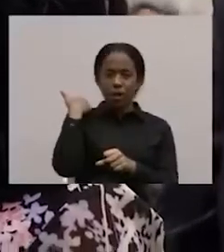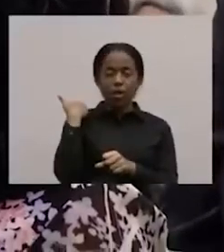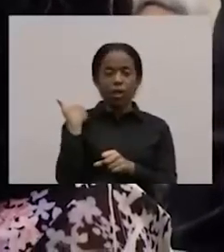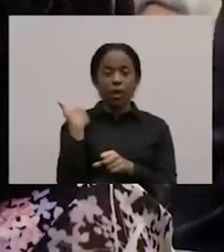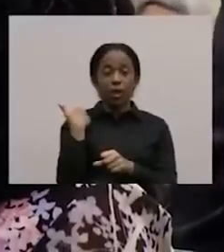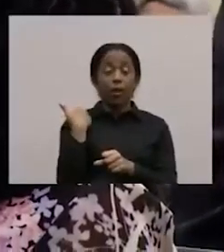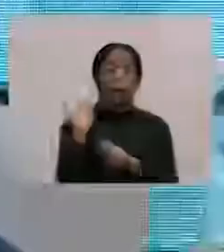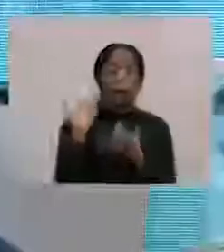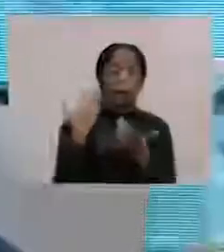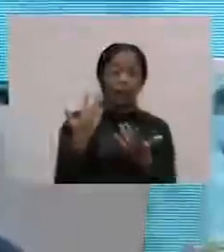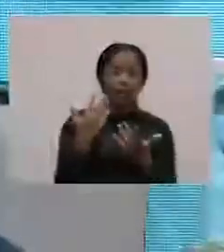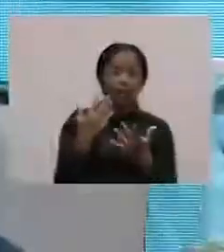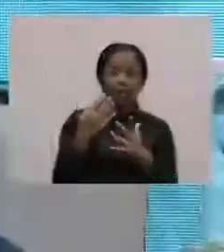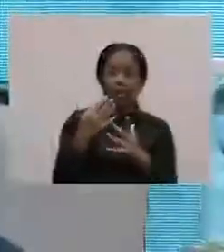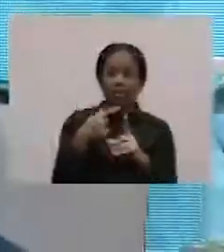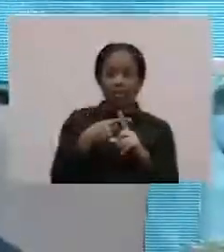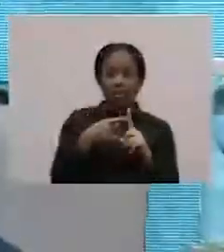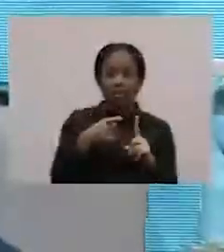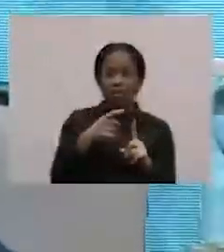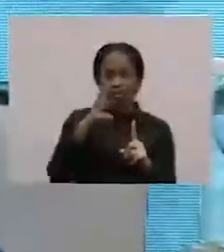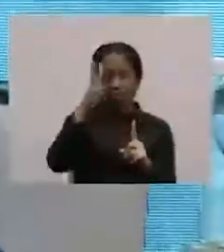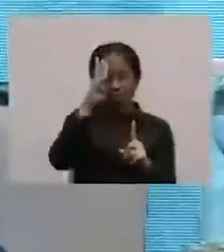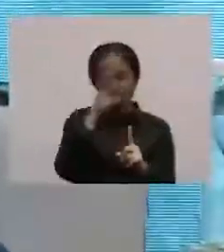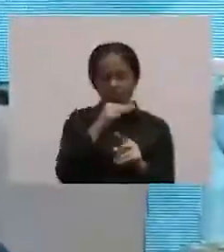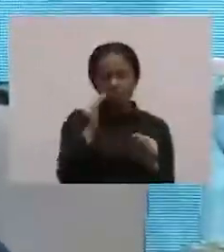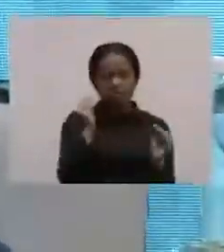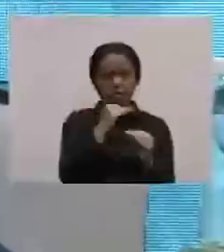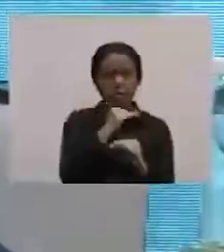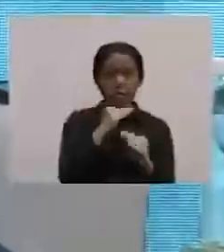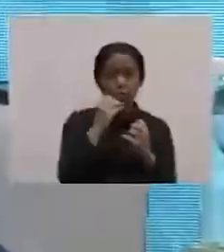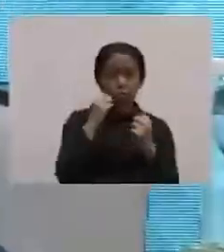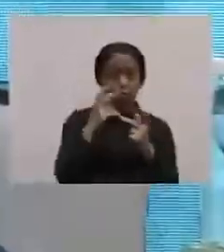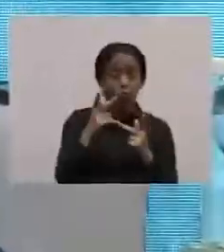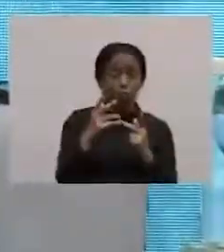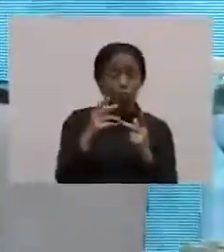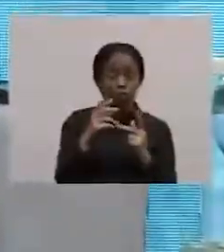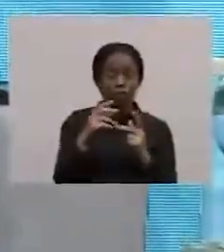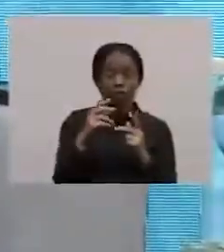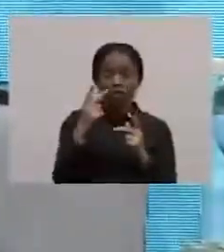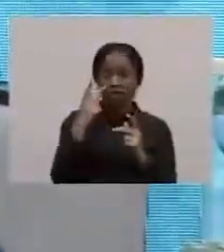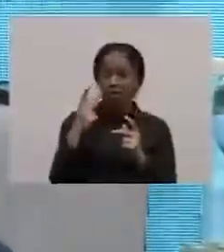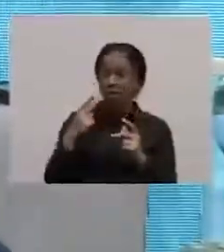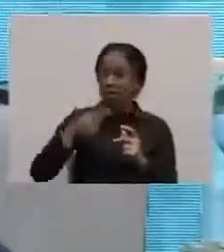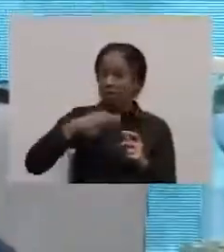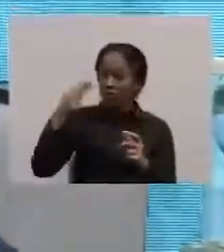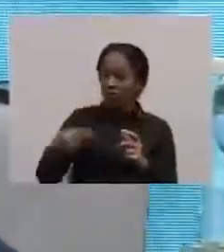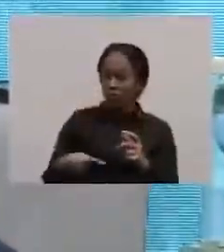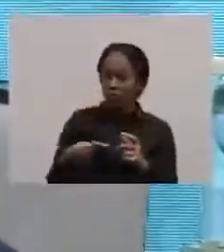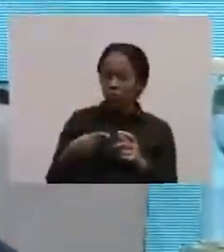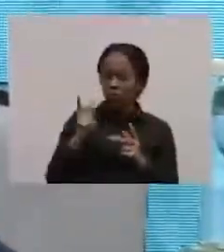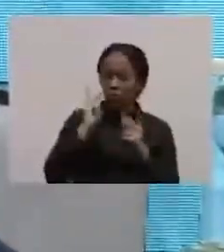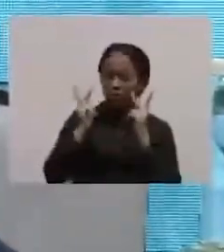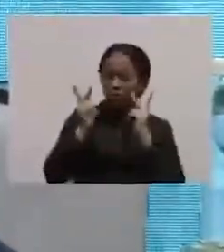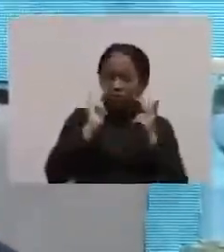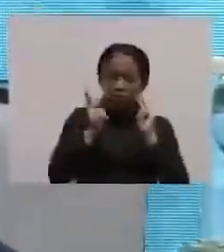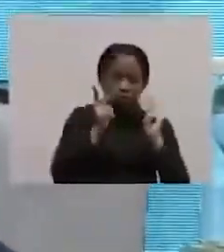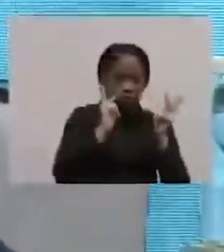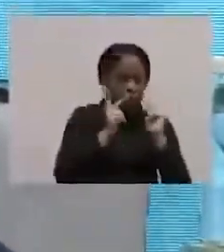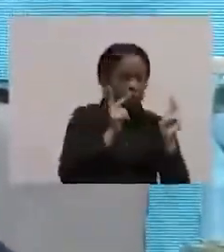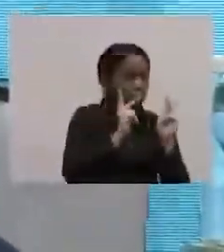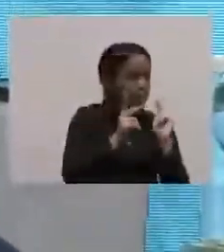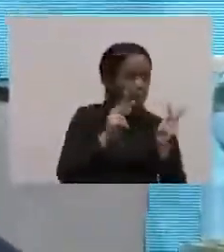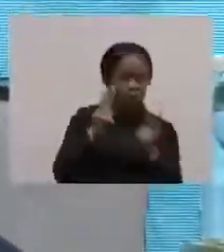Sobre la base de mentiras, nosotros hemos visto muchos fenómenos históricos importantes que se han